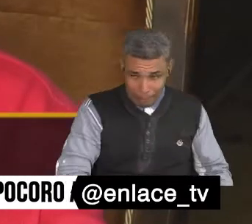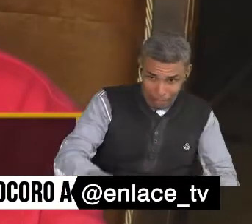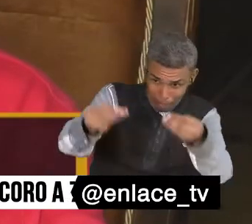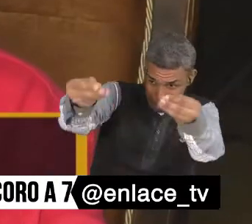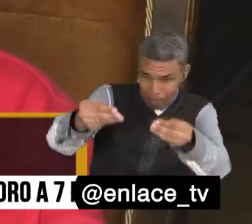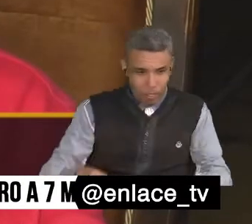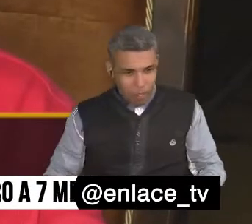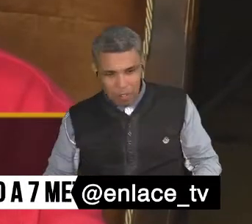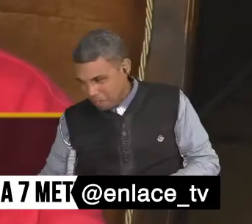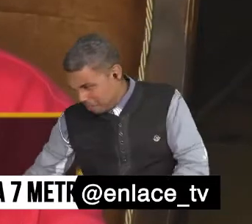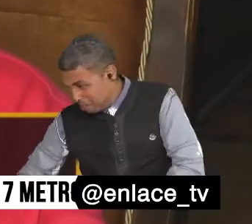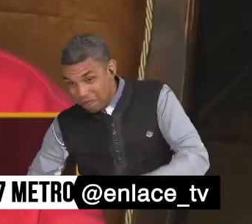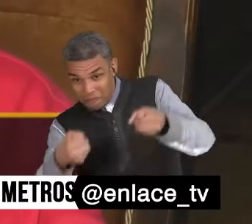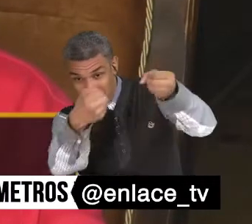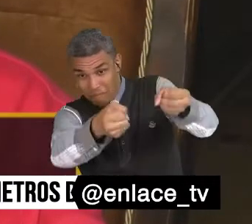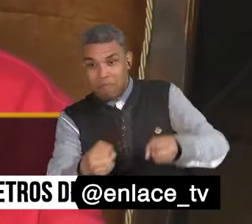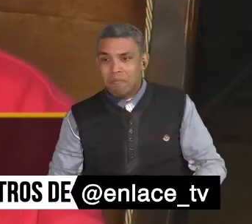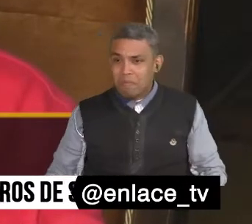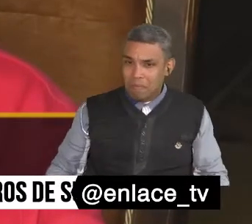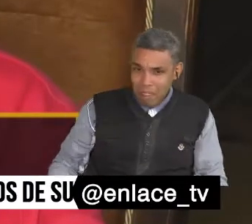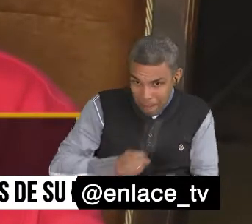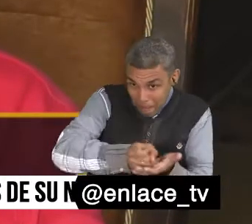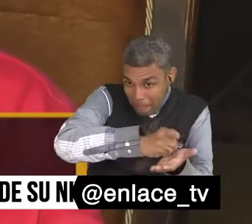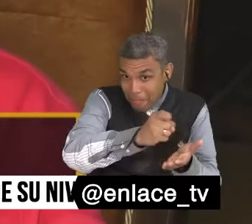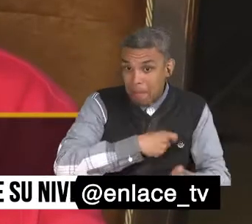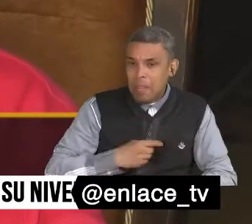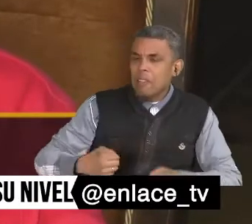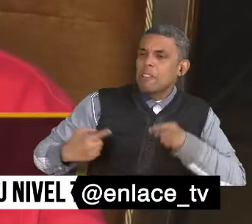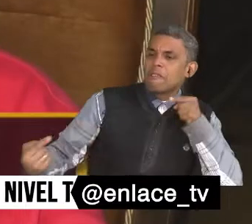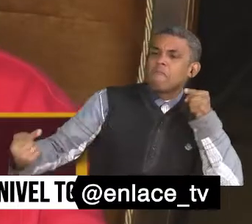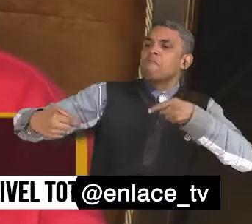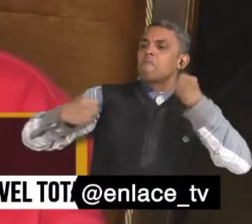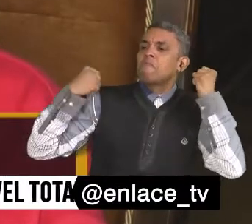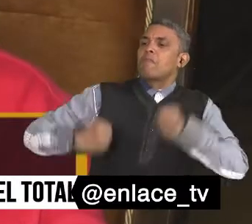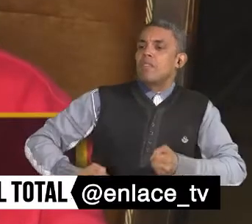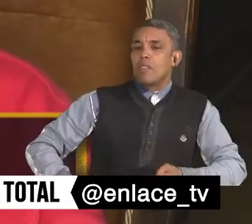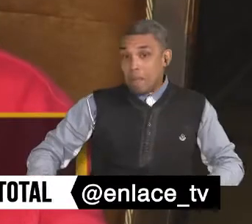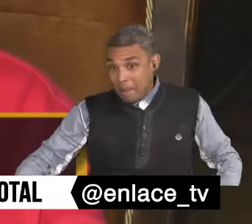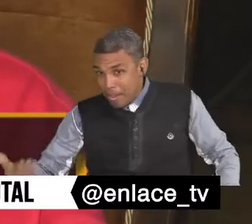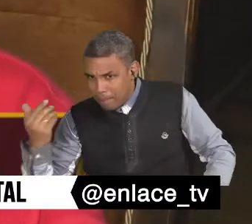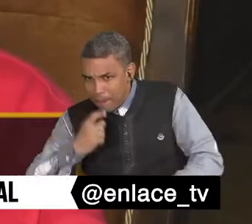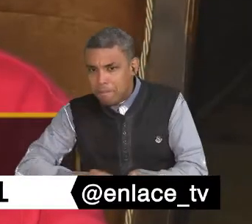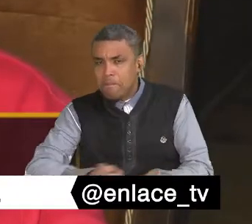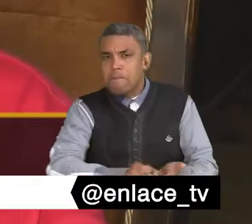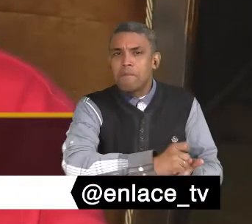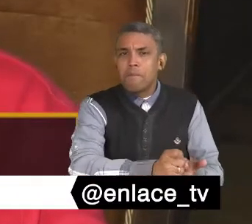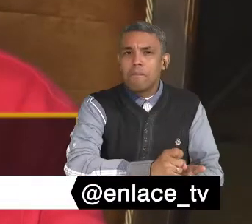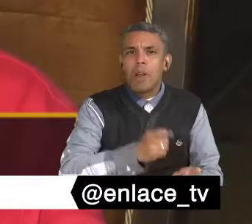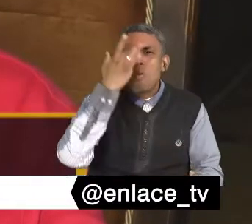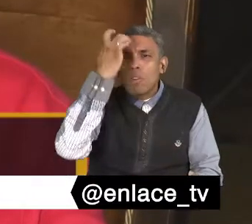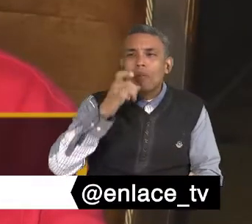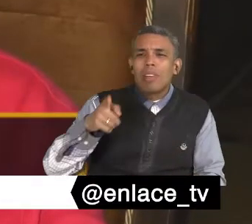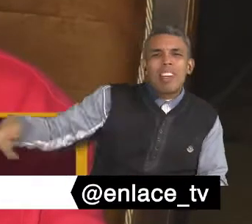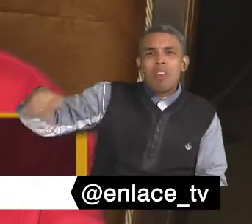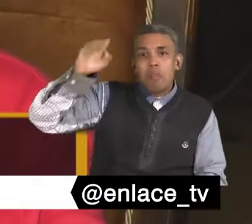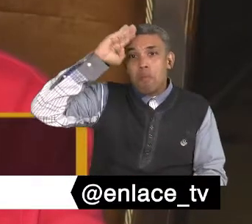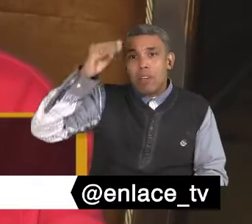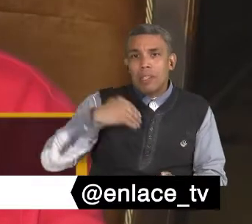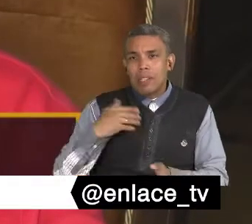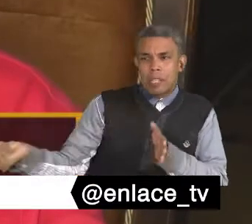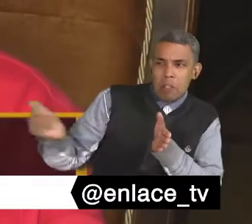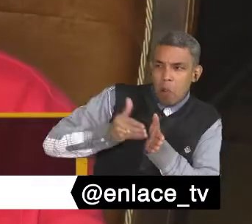mano para cualquier ataque, porque decían que los señores de la policía venían a planchar a la gente, cuando